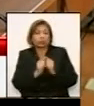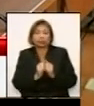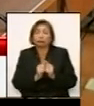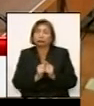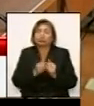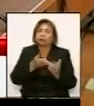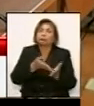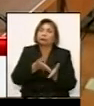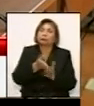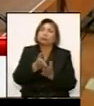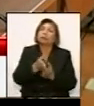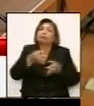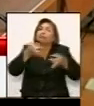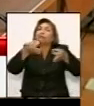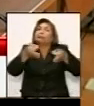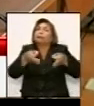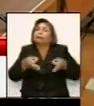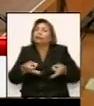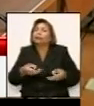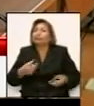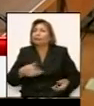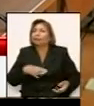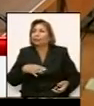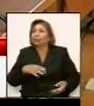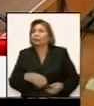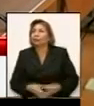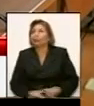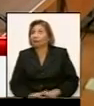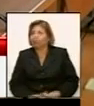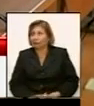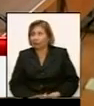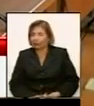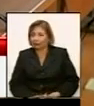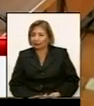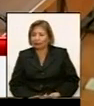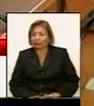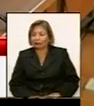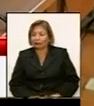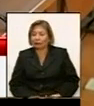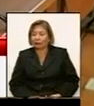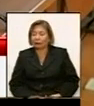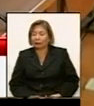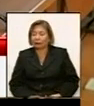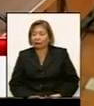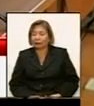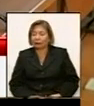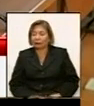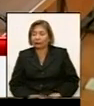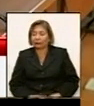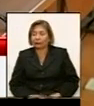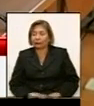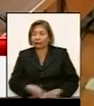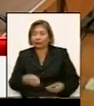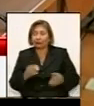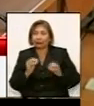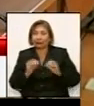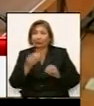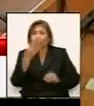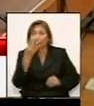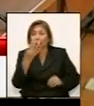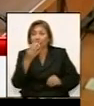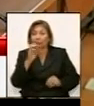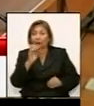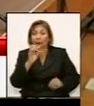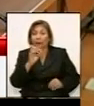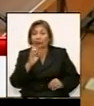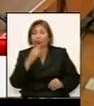línea incide justamente en nuestra habilidad de ejercer nuestros derechos de manera plena. La investigación tuvo cuatro ejes.